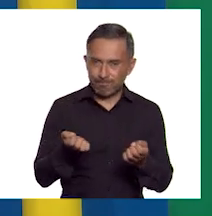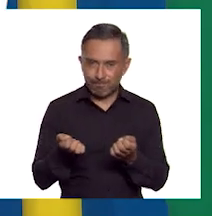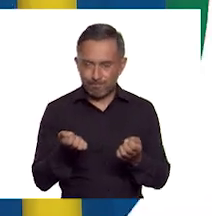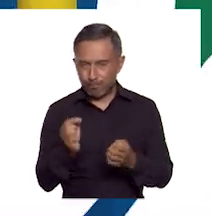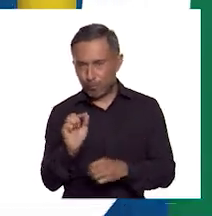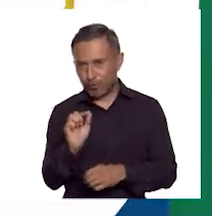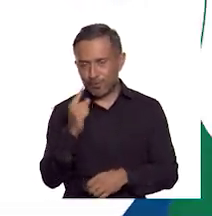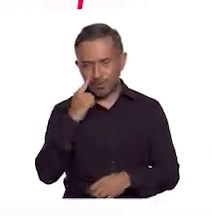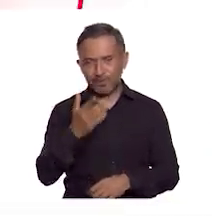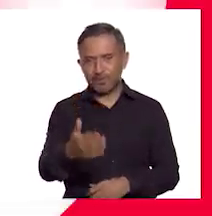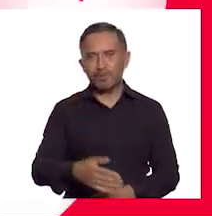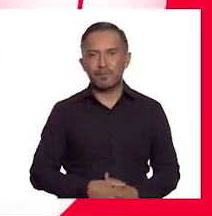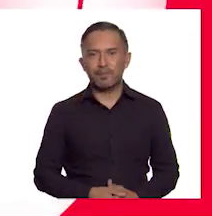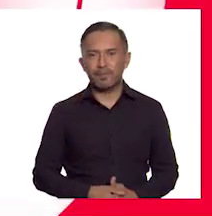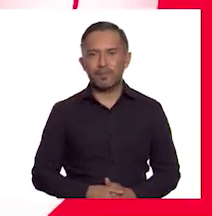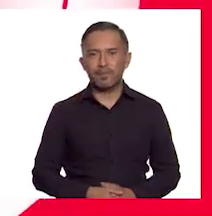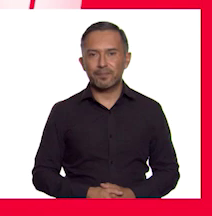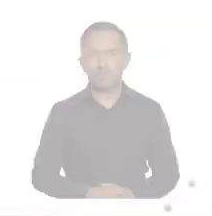un poco.